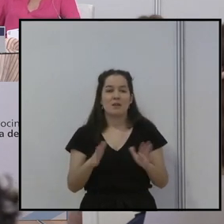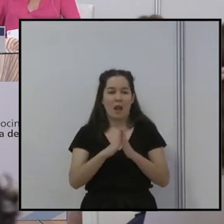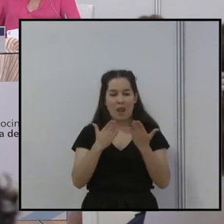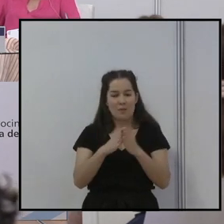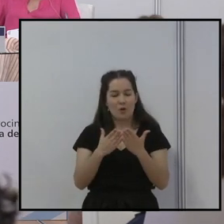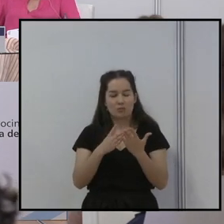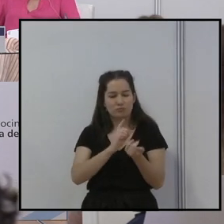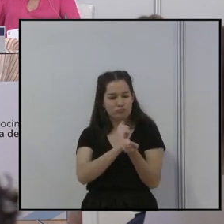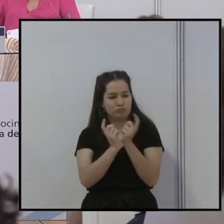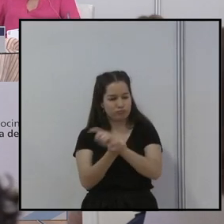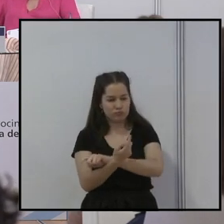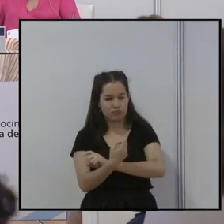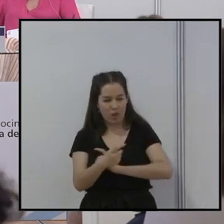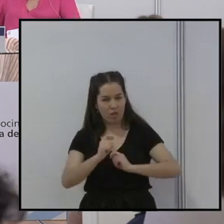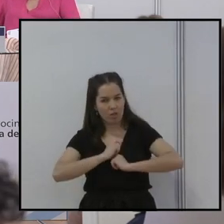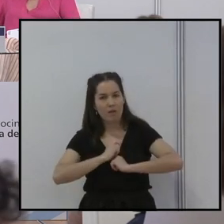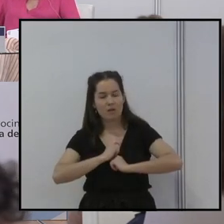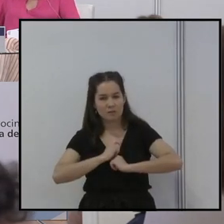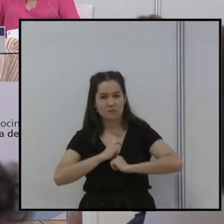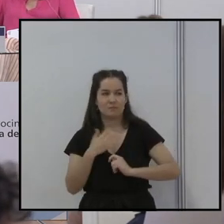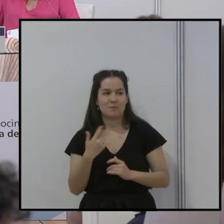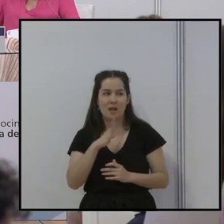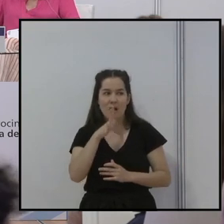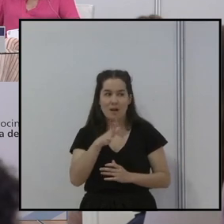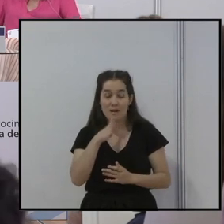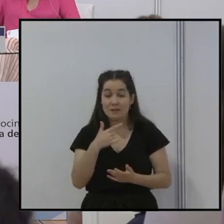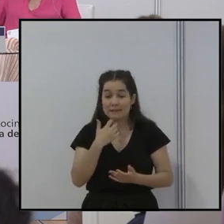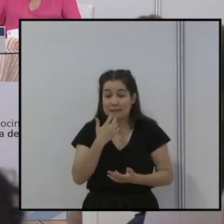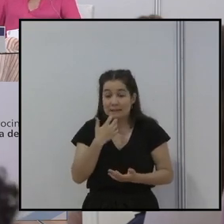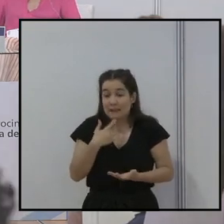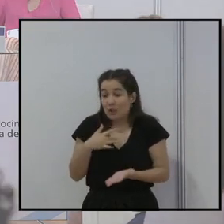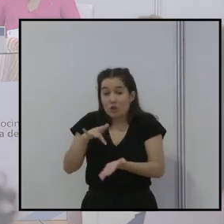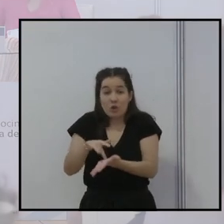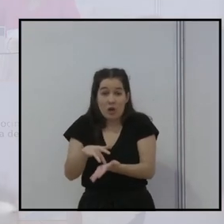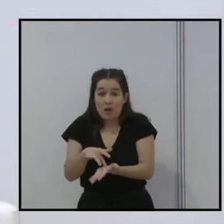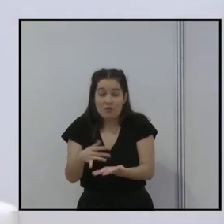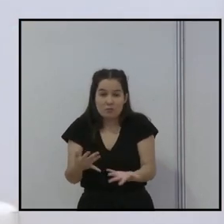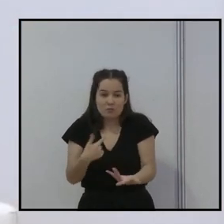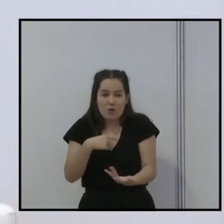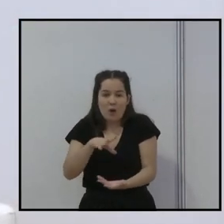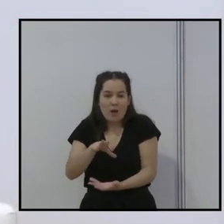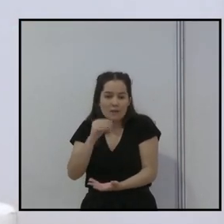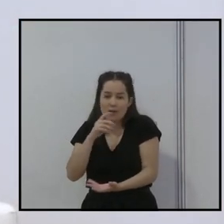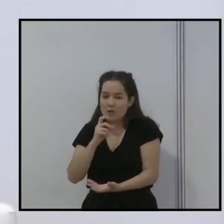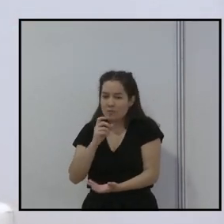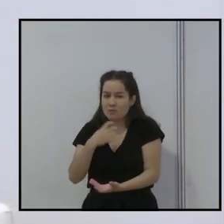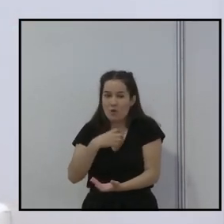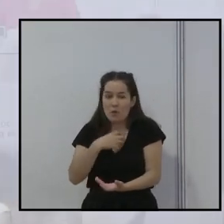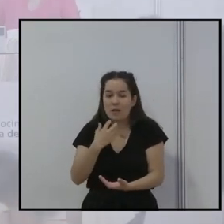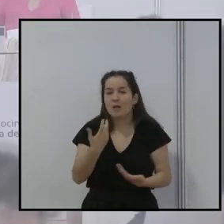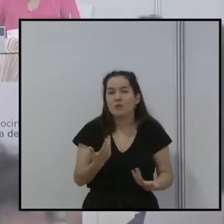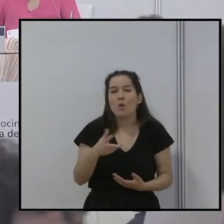sí. Bueno, es imposible. Si no has estado ahí, no lo vas a entender. No lo puedes entender nunca. Da igual. Por muchos libros que leas, por muchas cosas que escuches, jamás